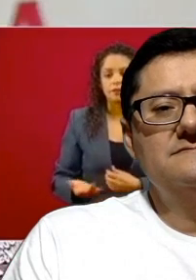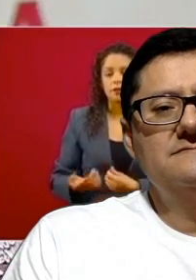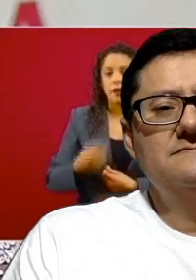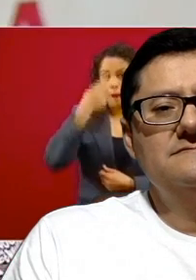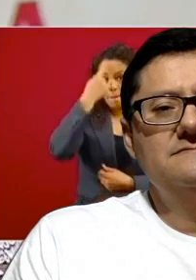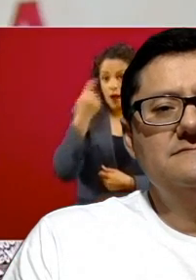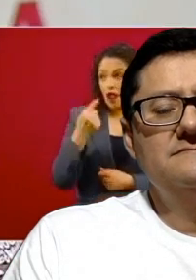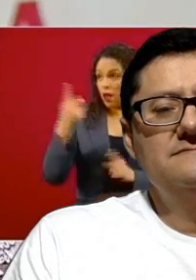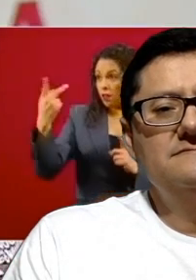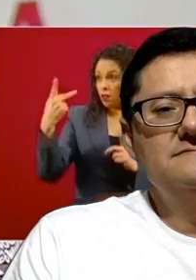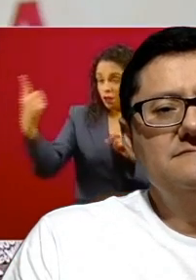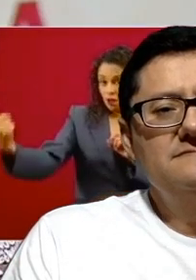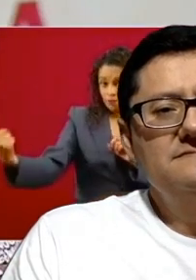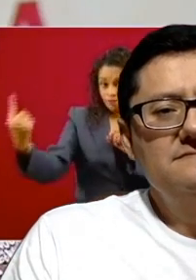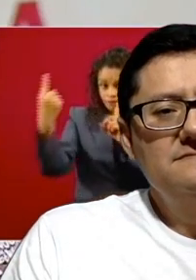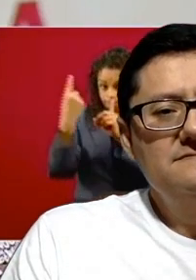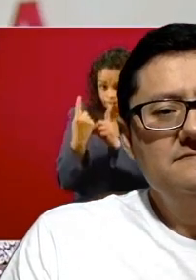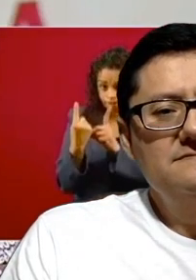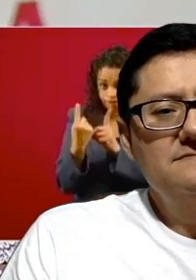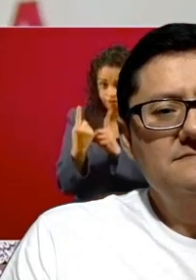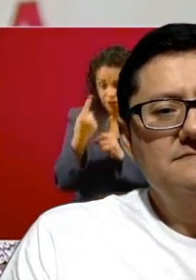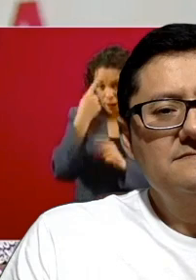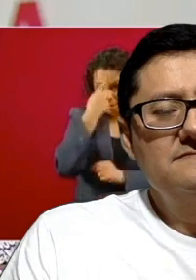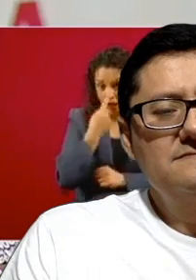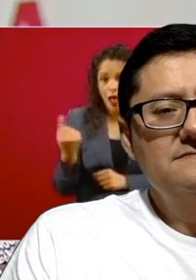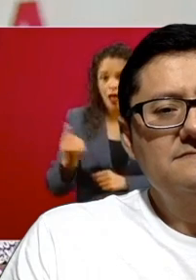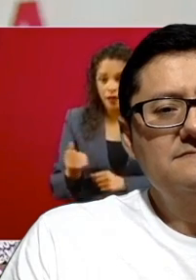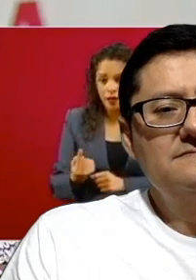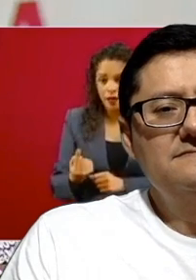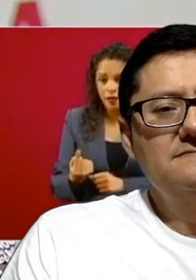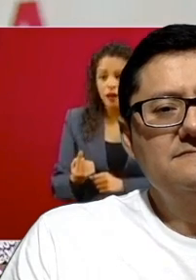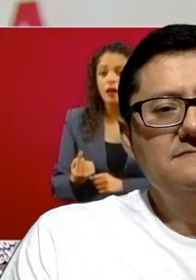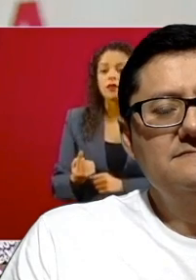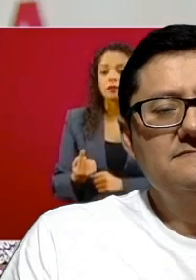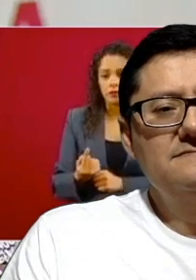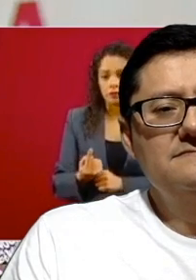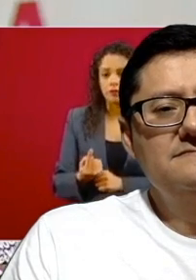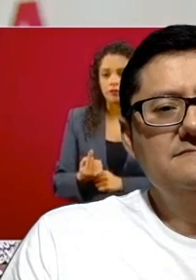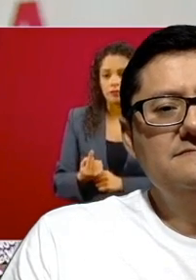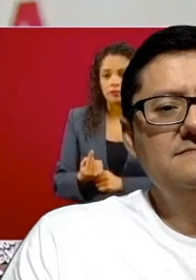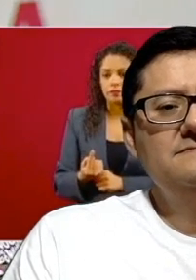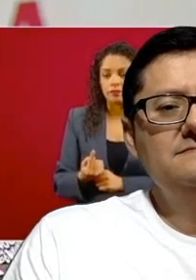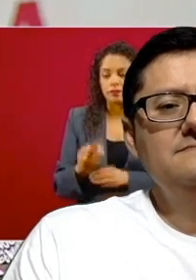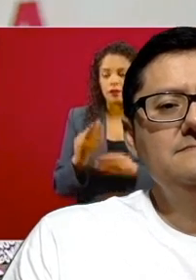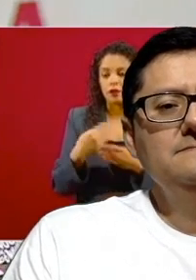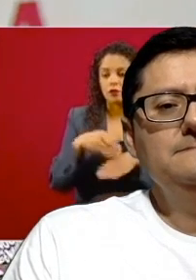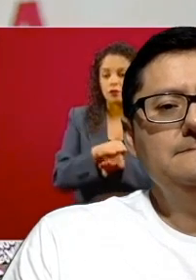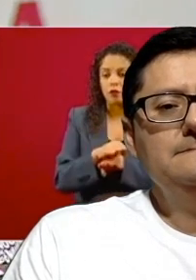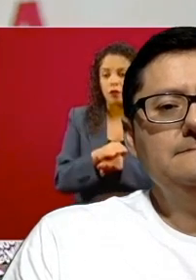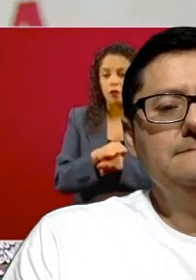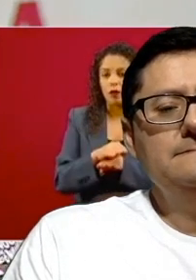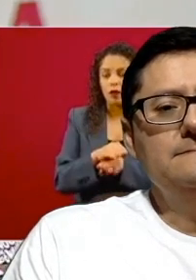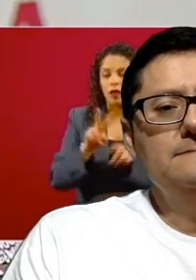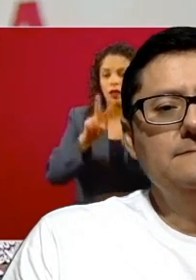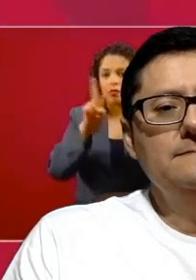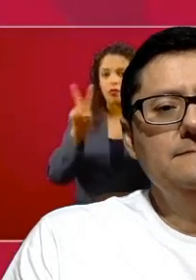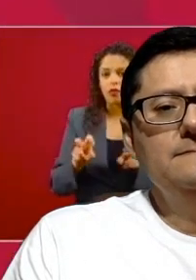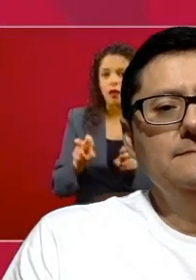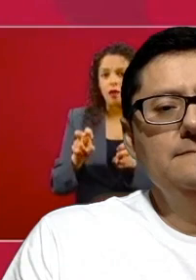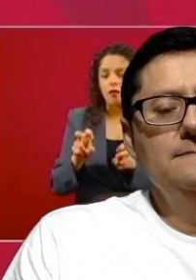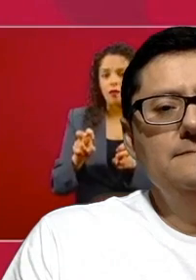se diera a partir de las coincidencias, que